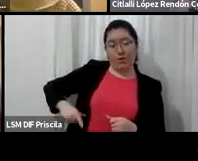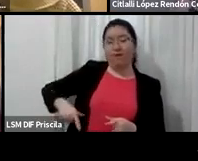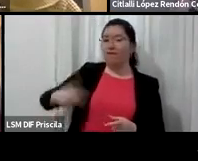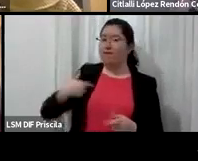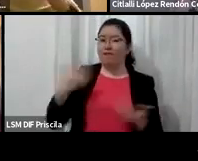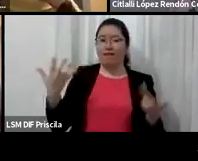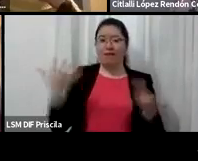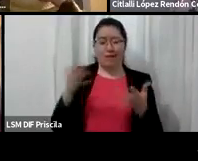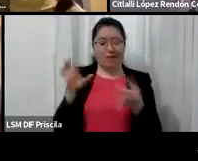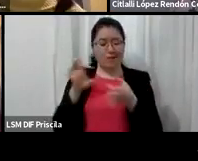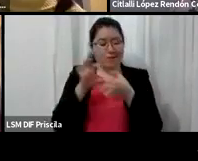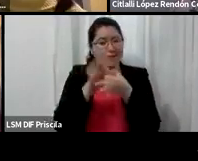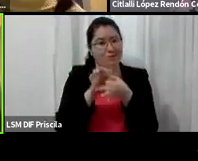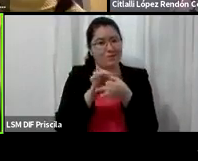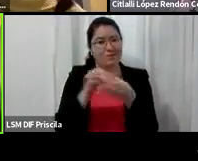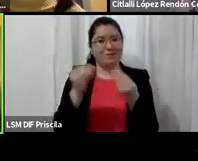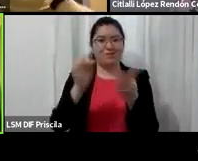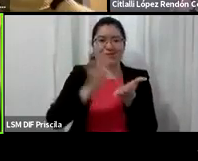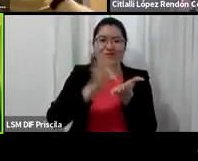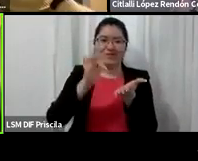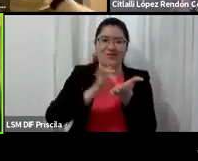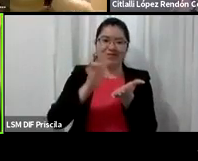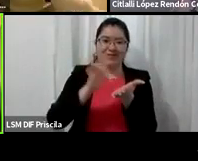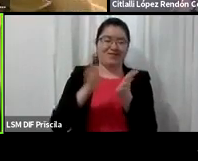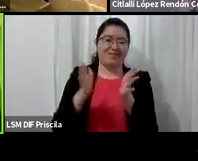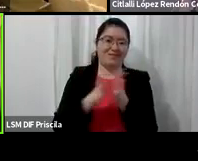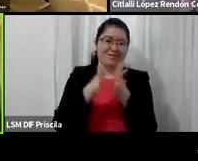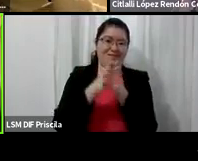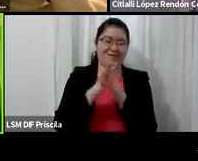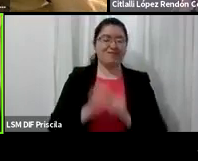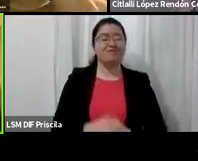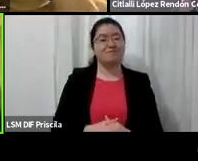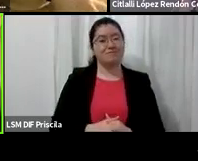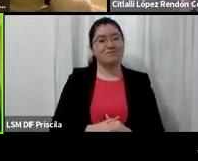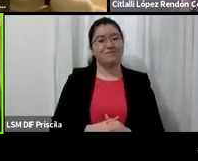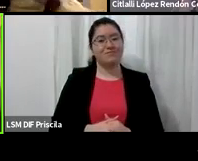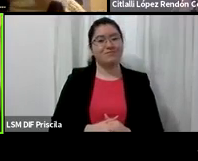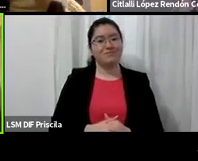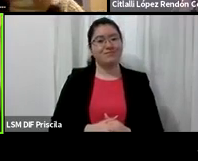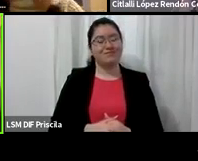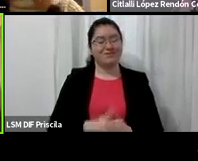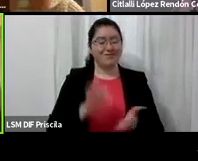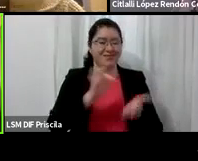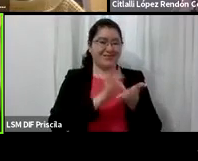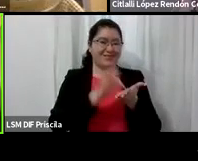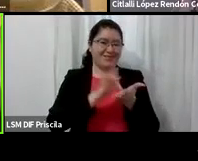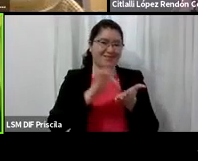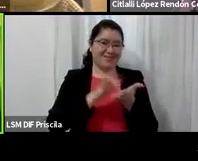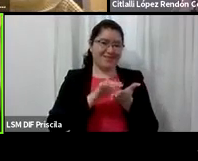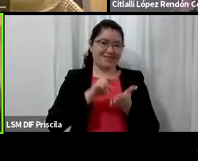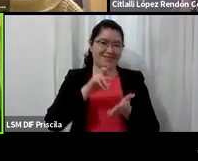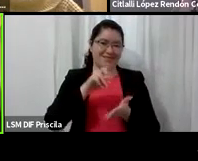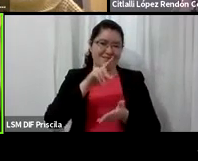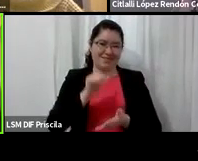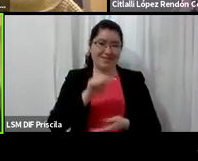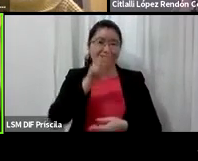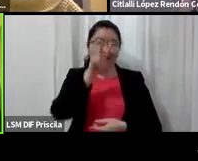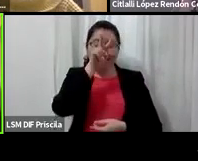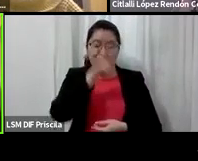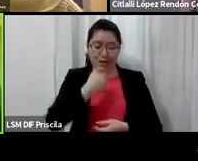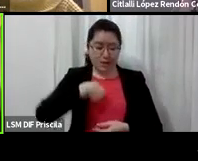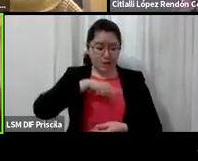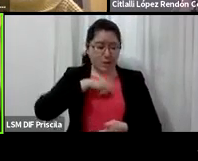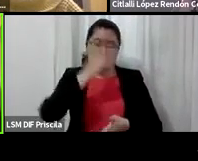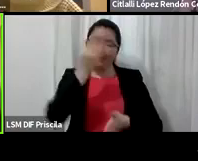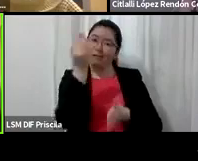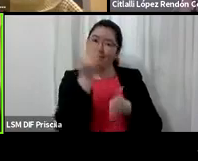por tu participación. Yo darles las gracias, Vida, porque creo que sí es cierto que nos hace falta mucho